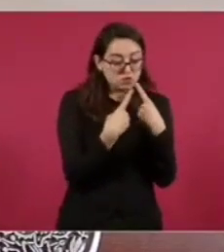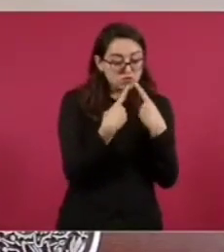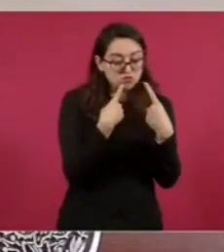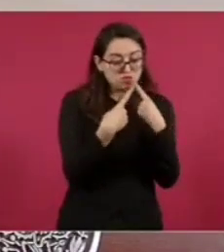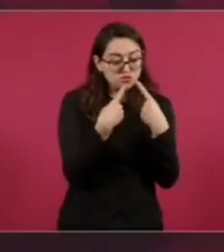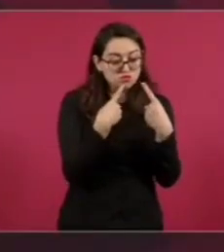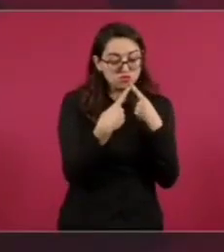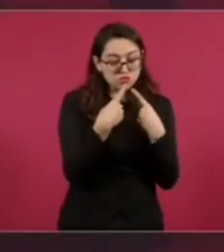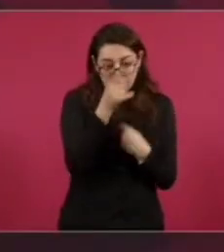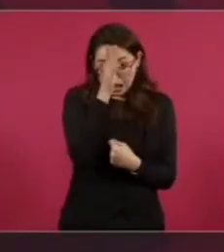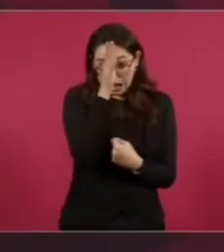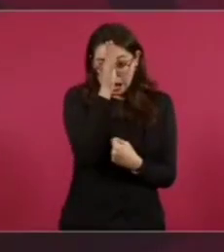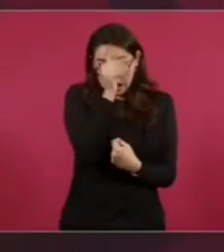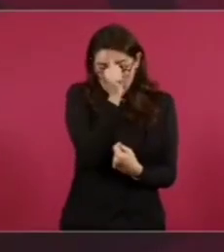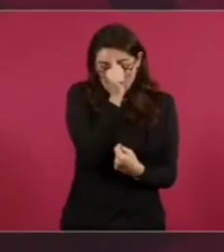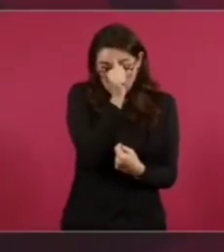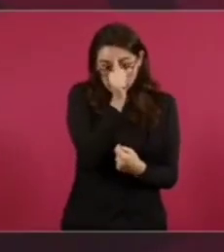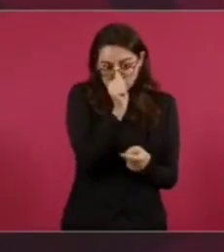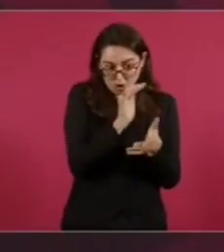la detención